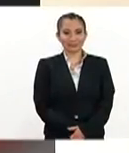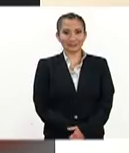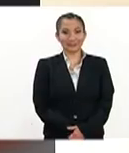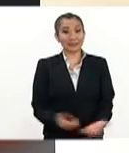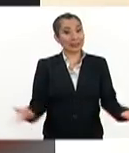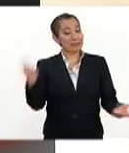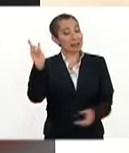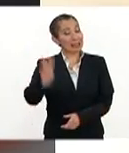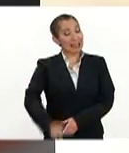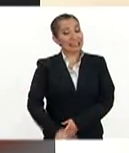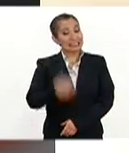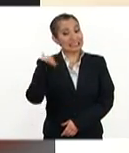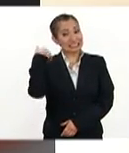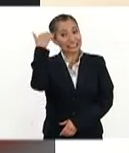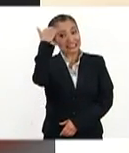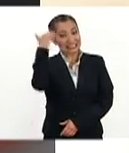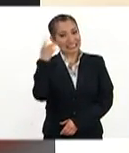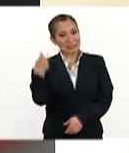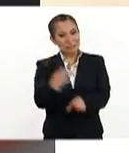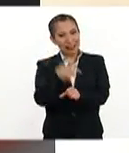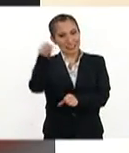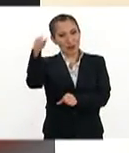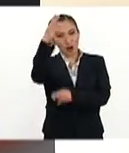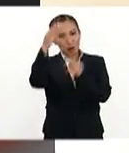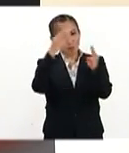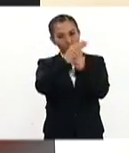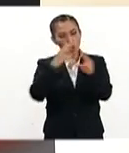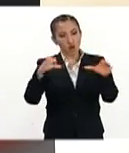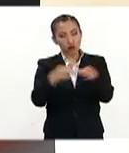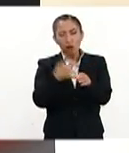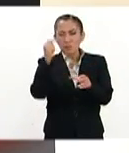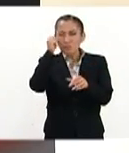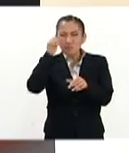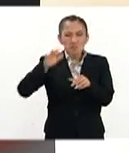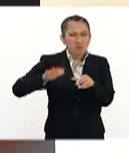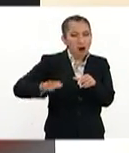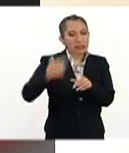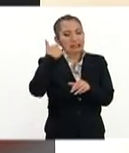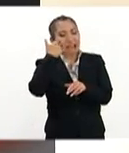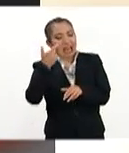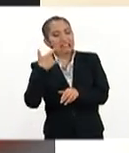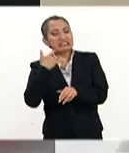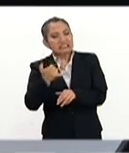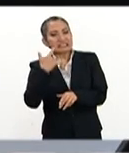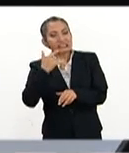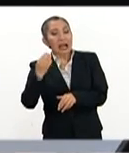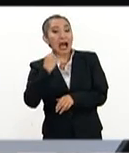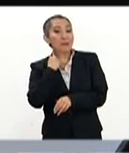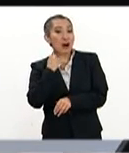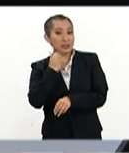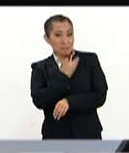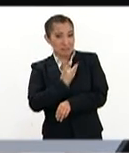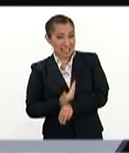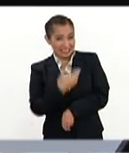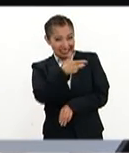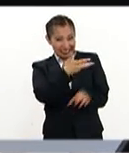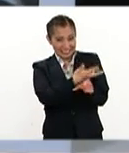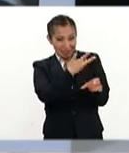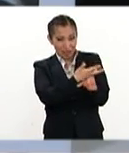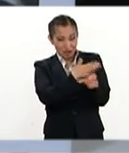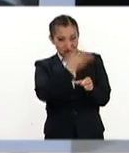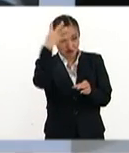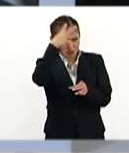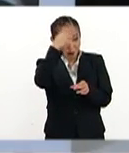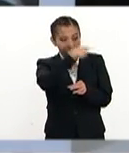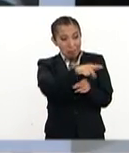Y vaya fenómeno editorial lo que está sucediendo en el mundo. Pese a todos los intentos por parte de los abogados del presidente de los Estados Unidos,